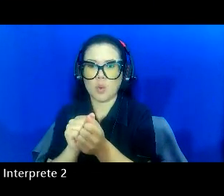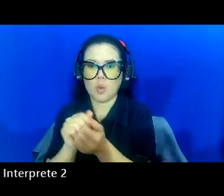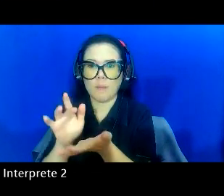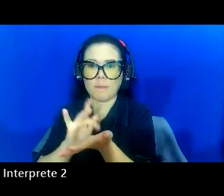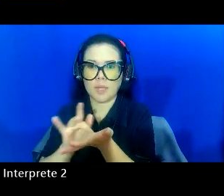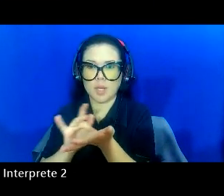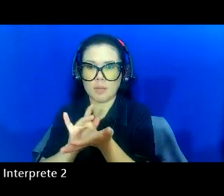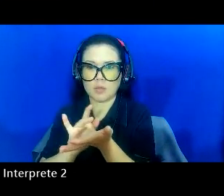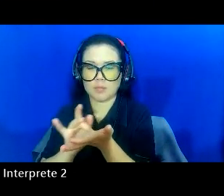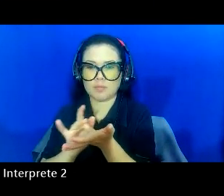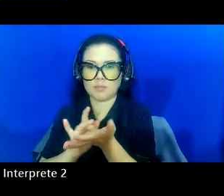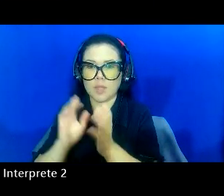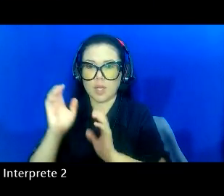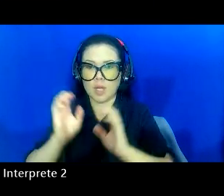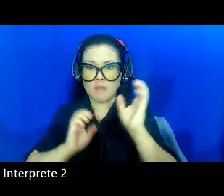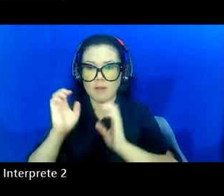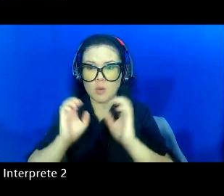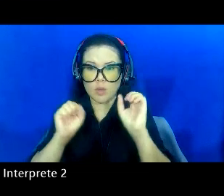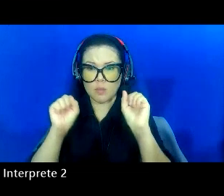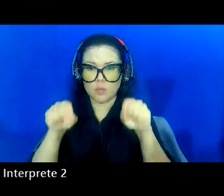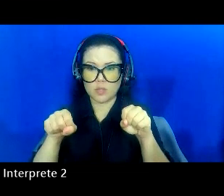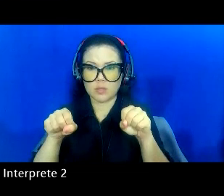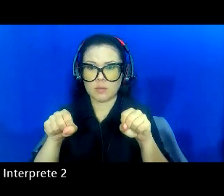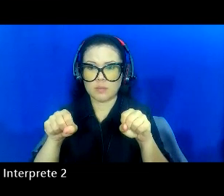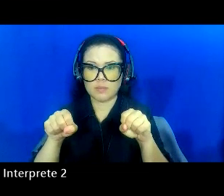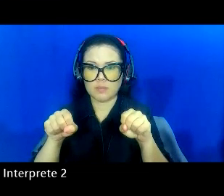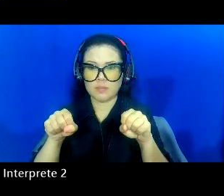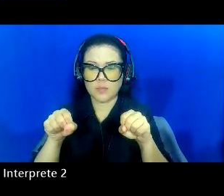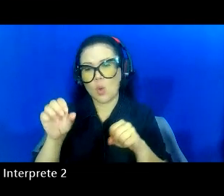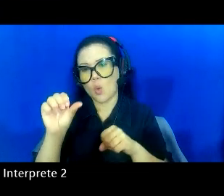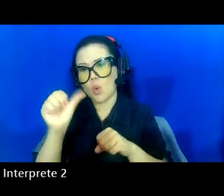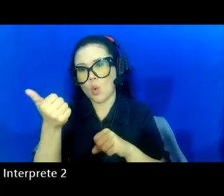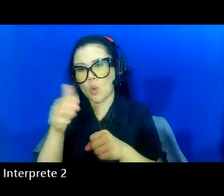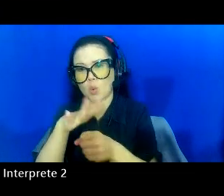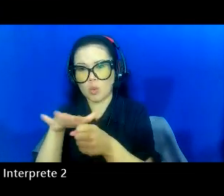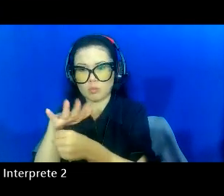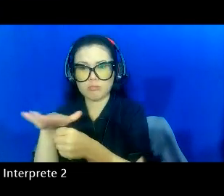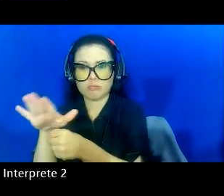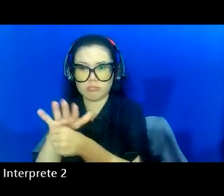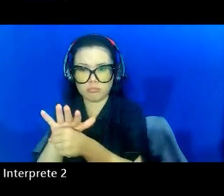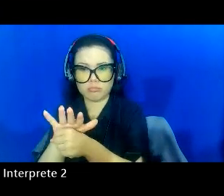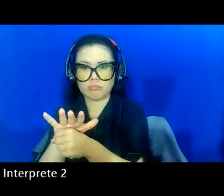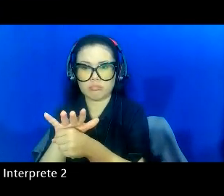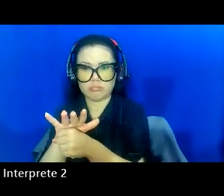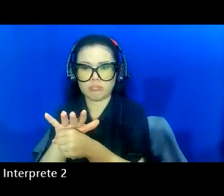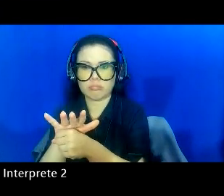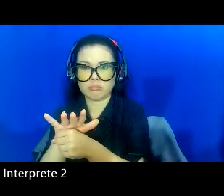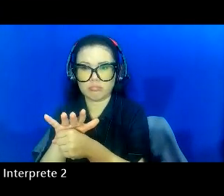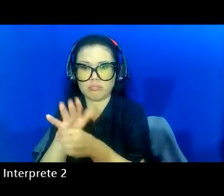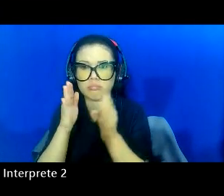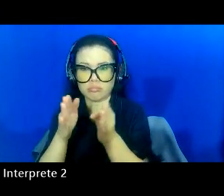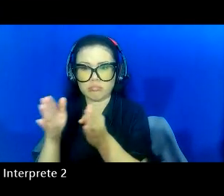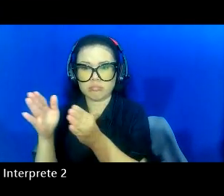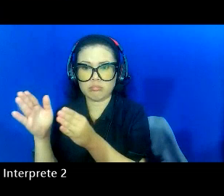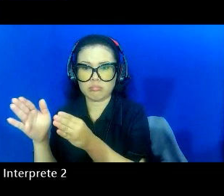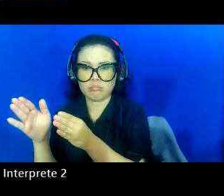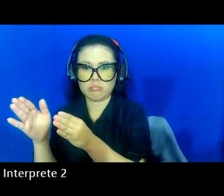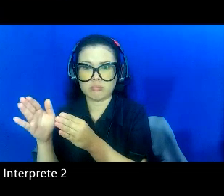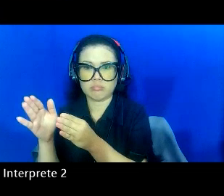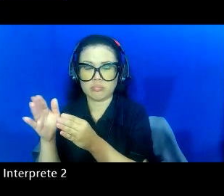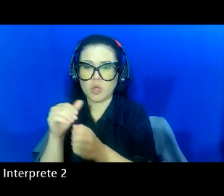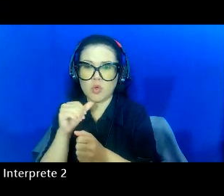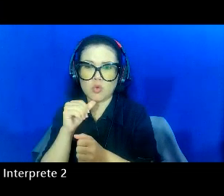se evalúe la posibilidad de trabajarlo en otras poblaciones, ¿verdad? Que no es a lo que estamos